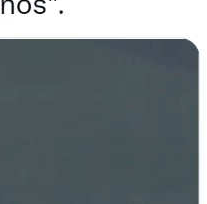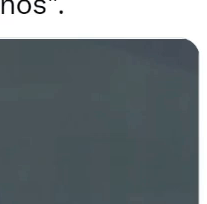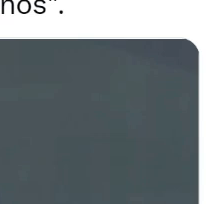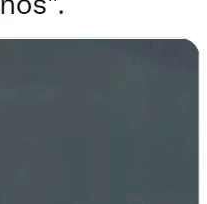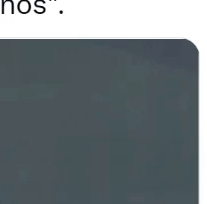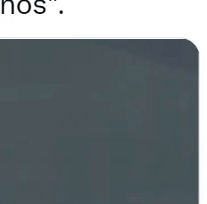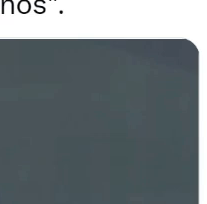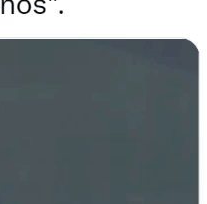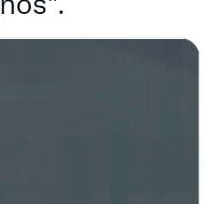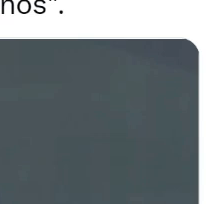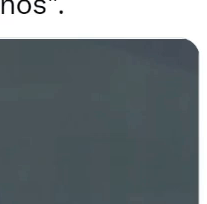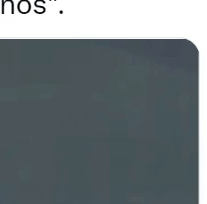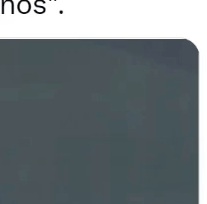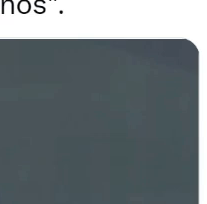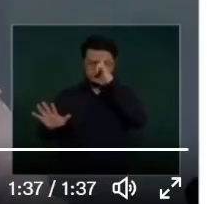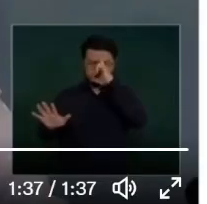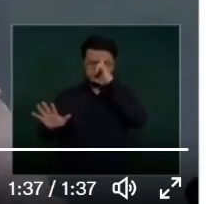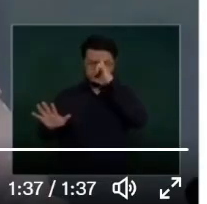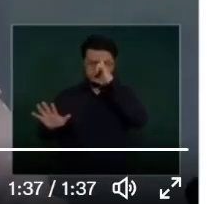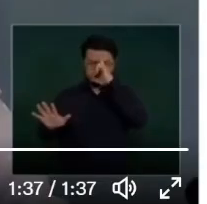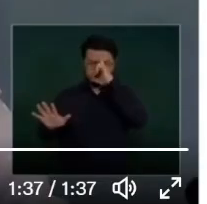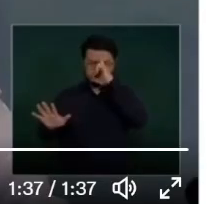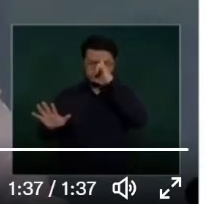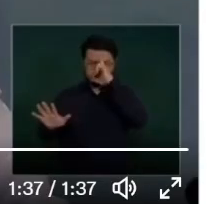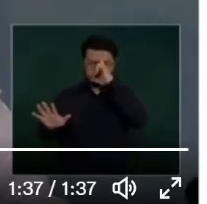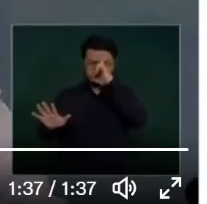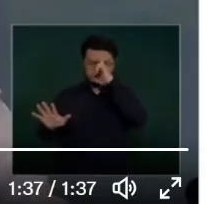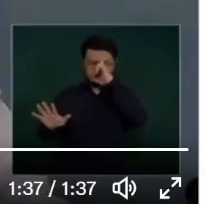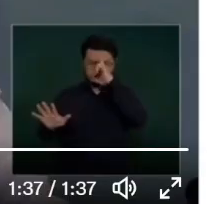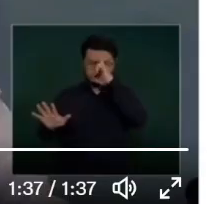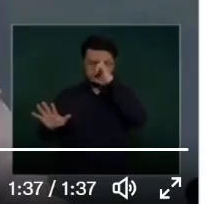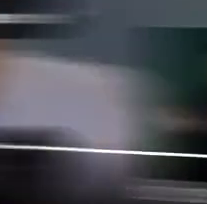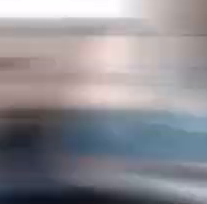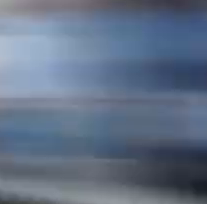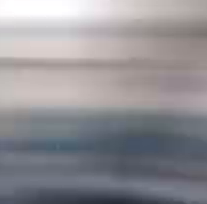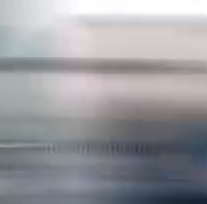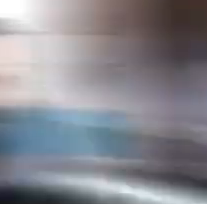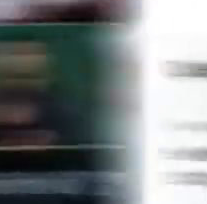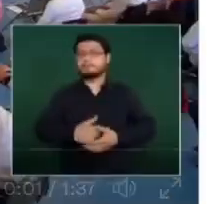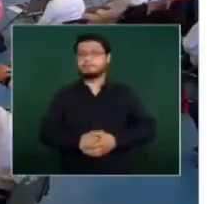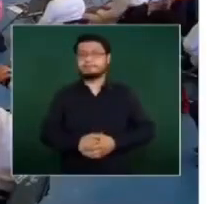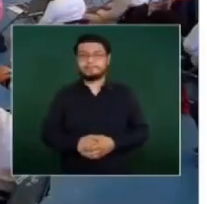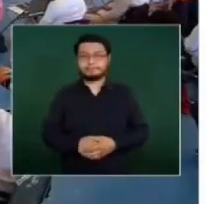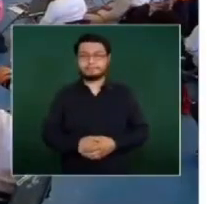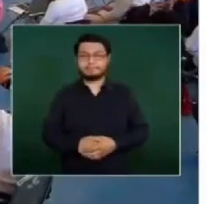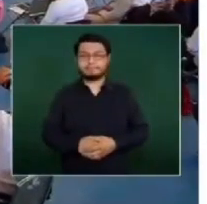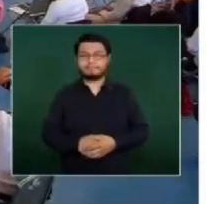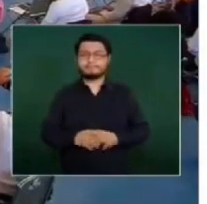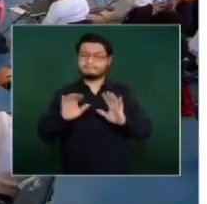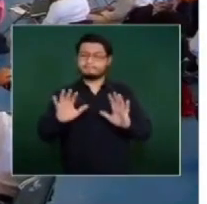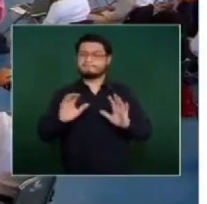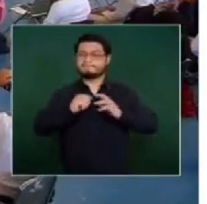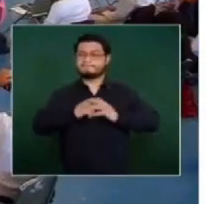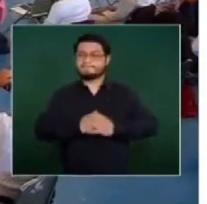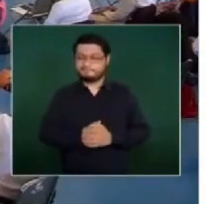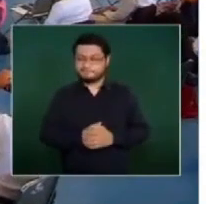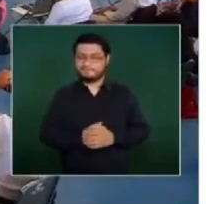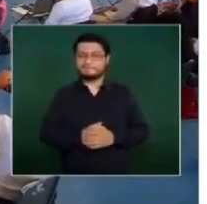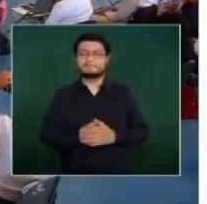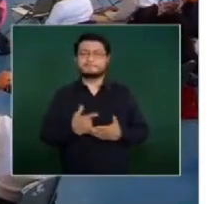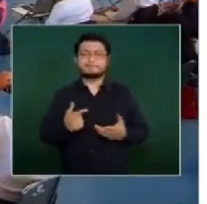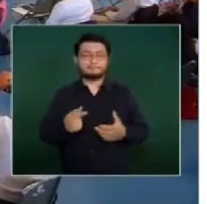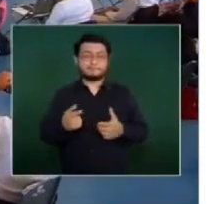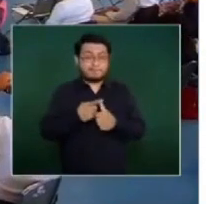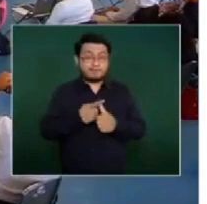para que hagan su bendita marcha así lo anunció el presidente desde Yucatán bueno eh dar todas las facilidades